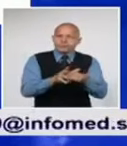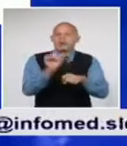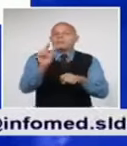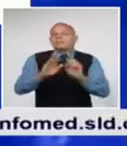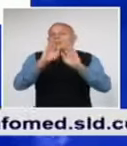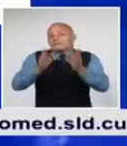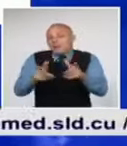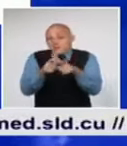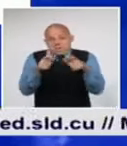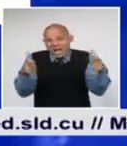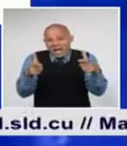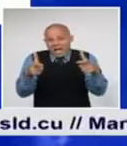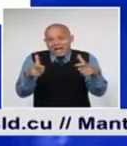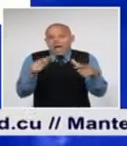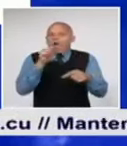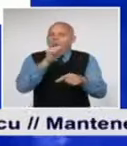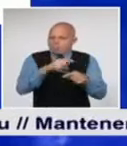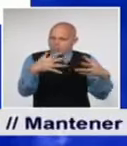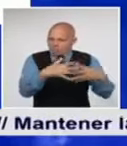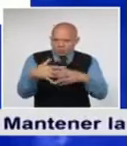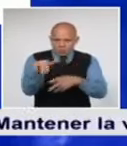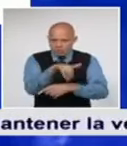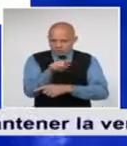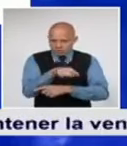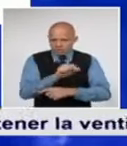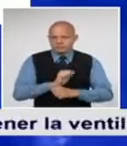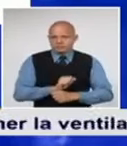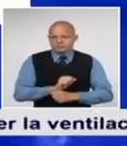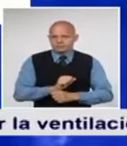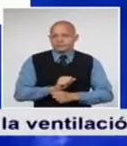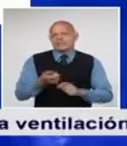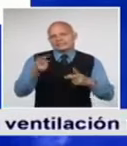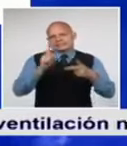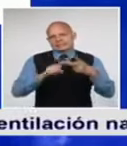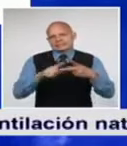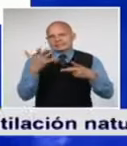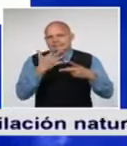99.422 casos por millón de habitantes. La India con